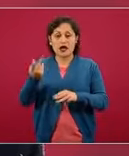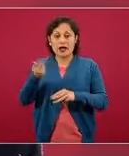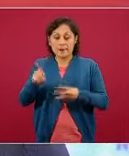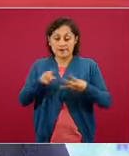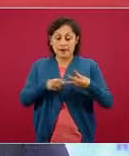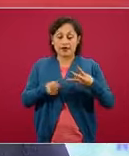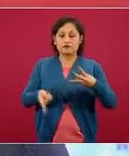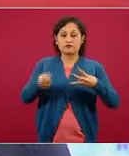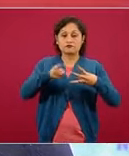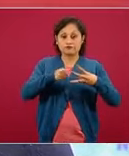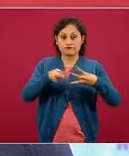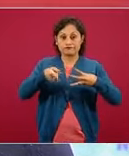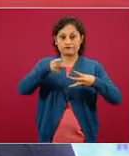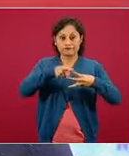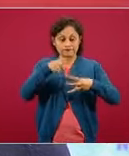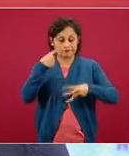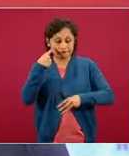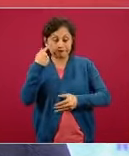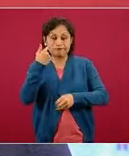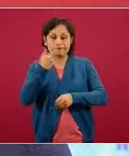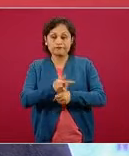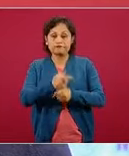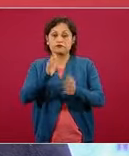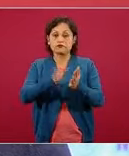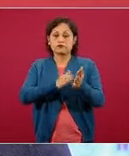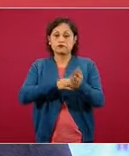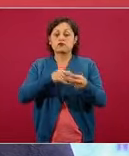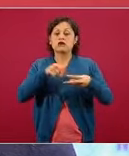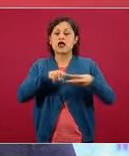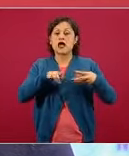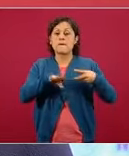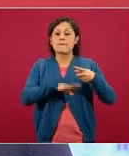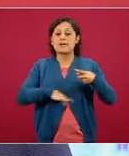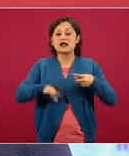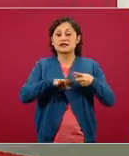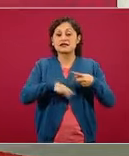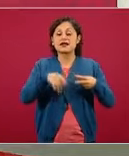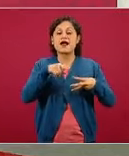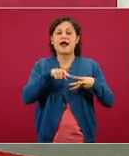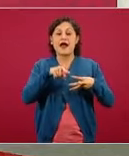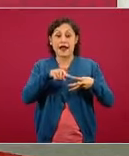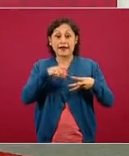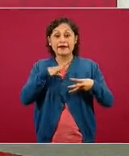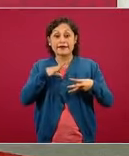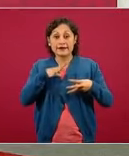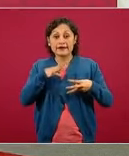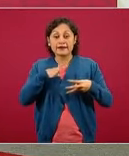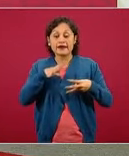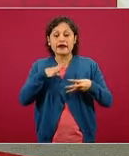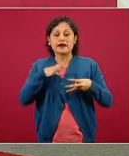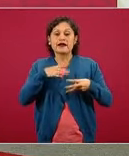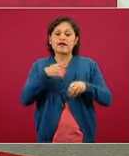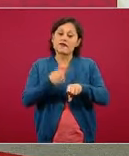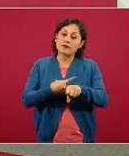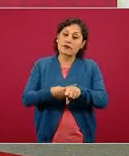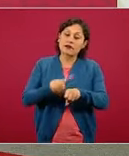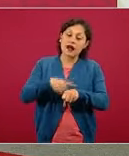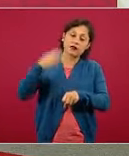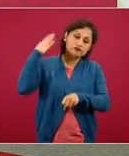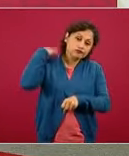y las causas básicas, es normalmente en estas causas básicas cuando vamos a encontrar las neumonías,